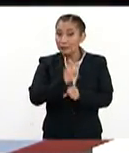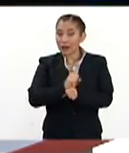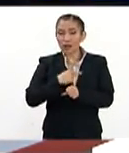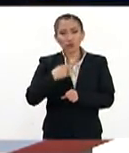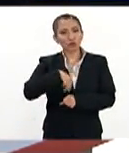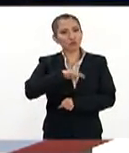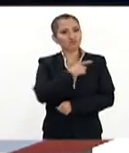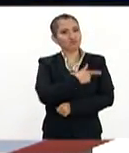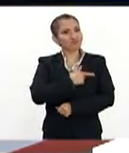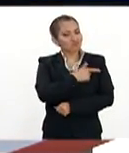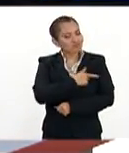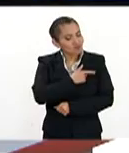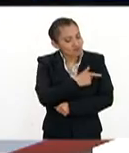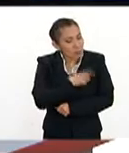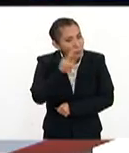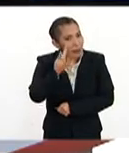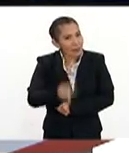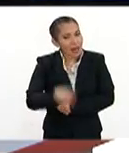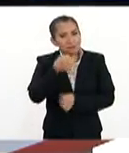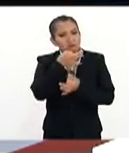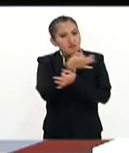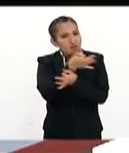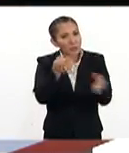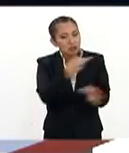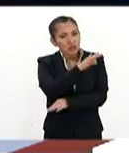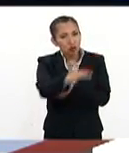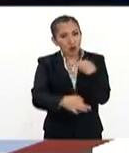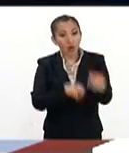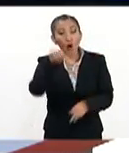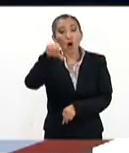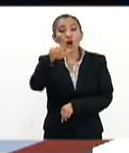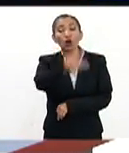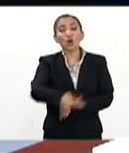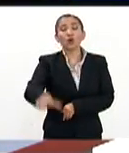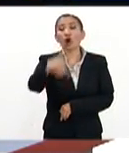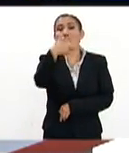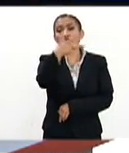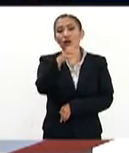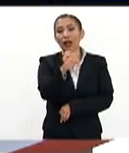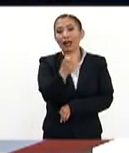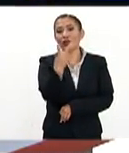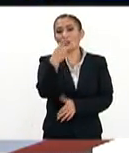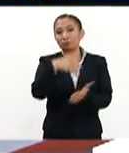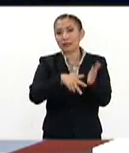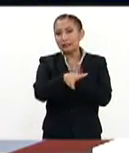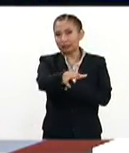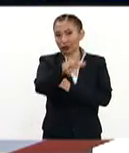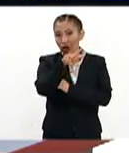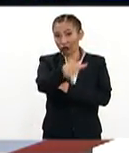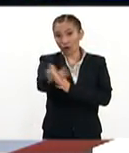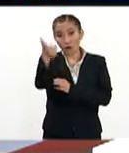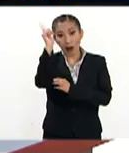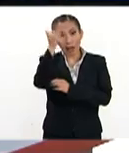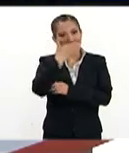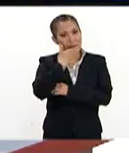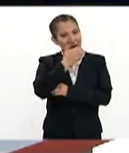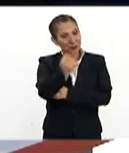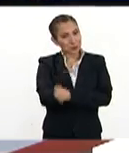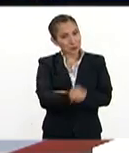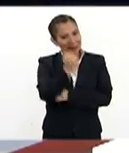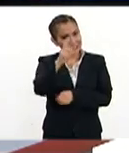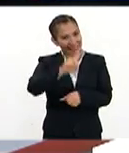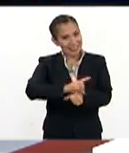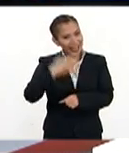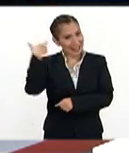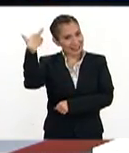para nosotros es un gusto, un placer estarles informando. Hoy es lunes 8 de enero del 2018, espero que les haya ido muy bien de Día